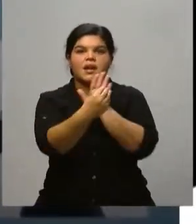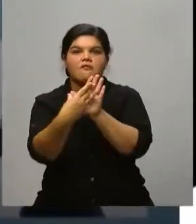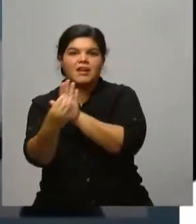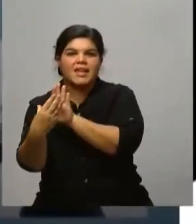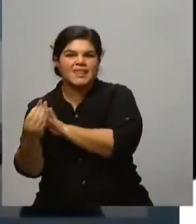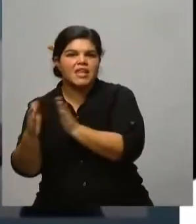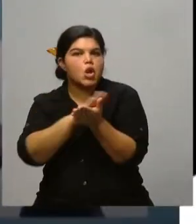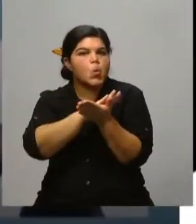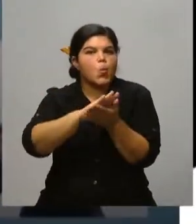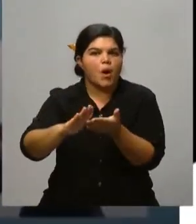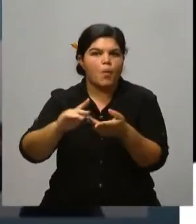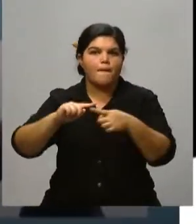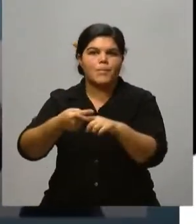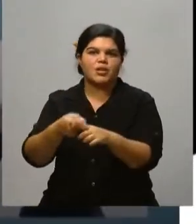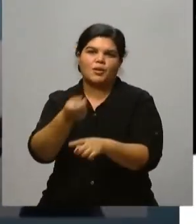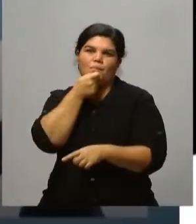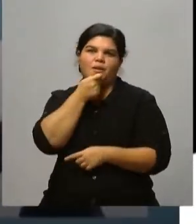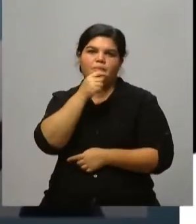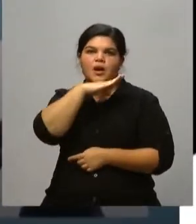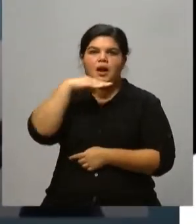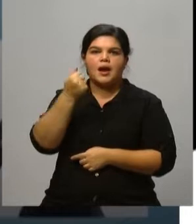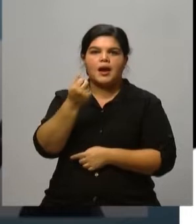que hay un porcentaje muy alto,